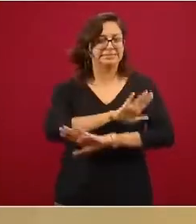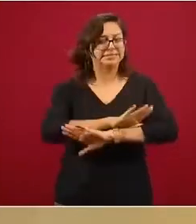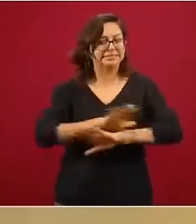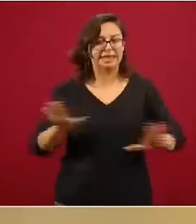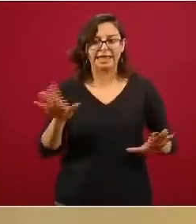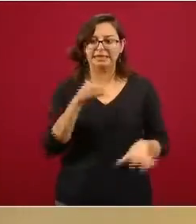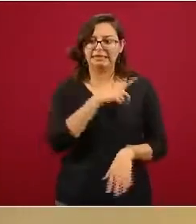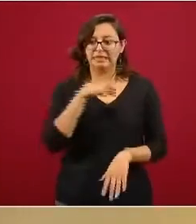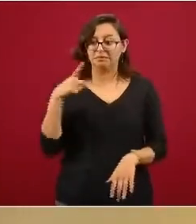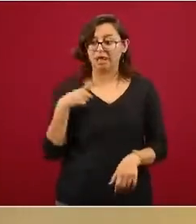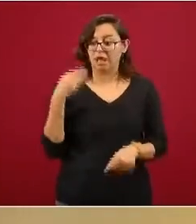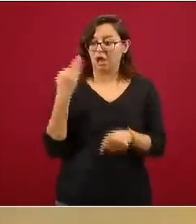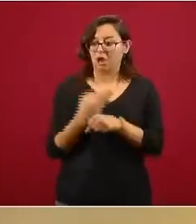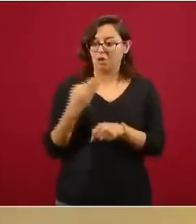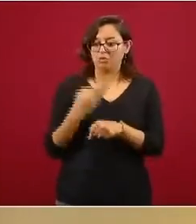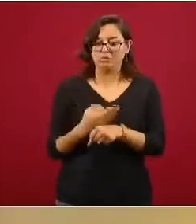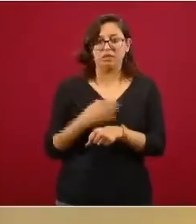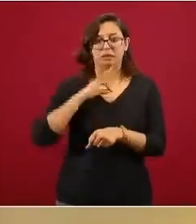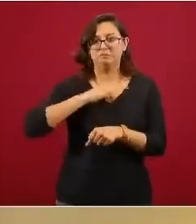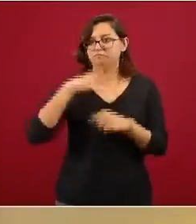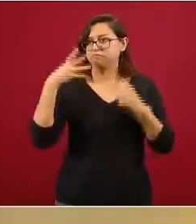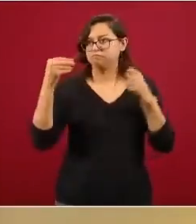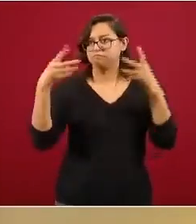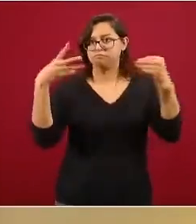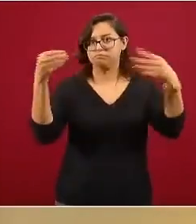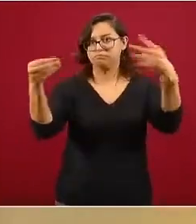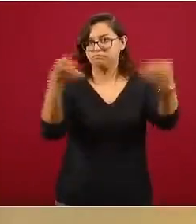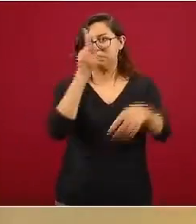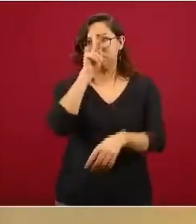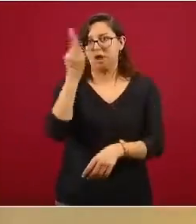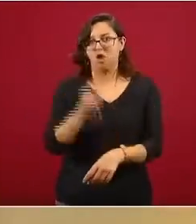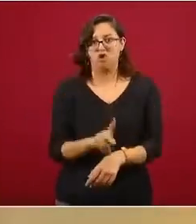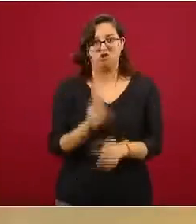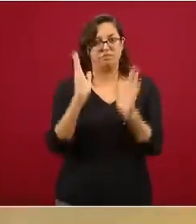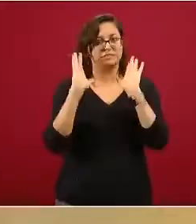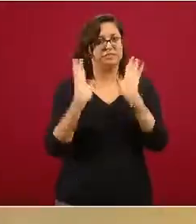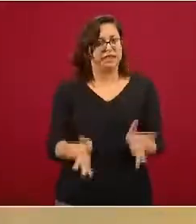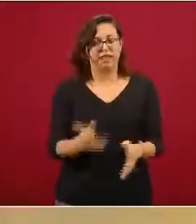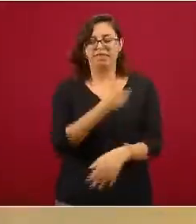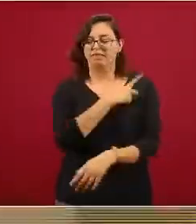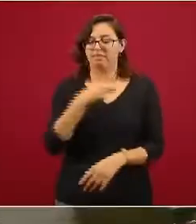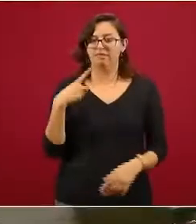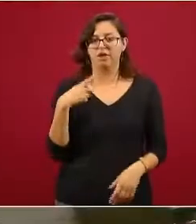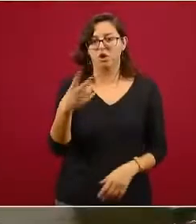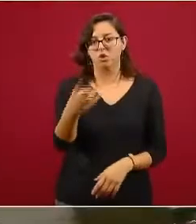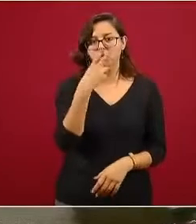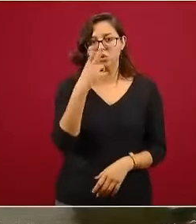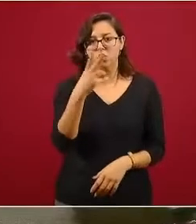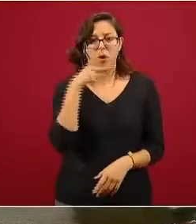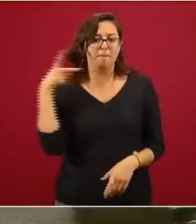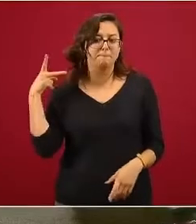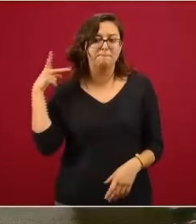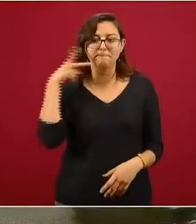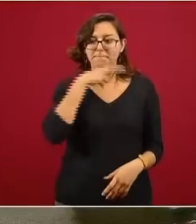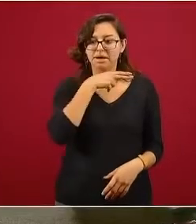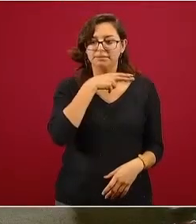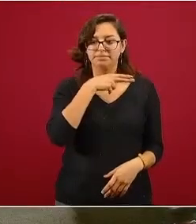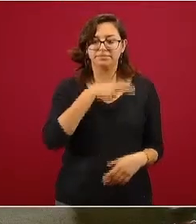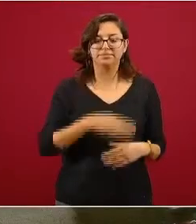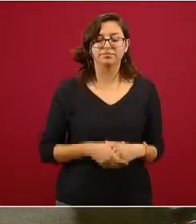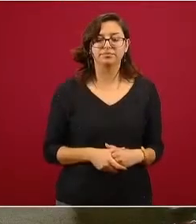en una etapa extraordinaria con esta gran pandemia. Es el momento para dejar de fumar. La que sigue, por favor.